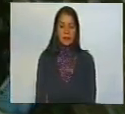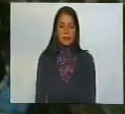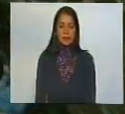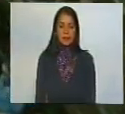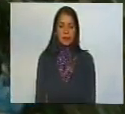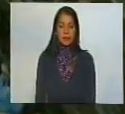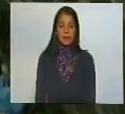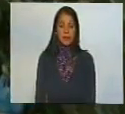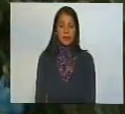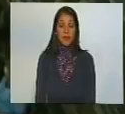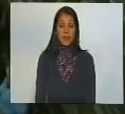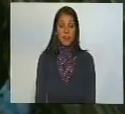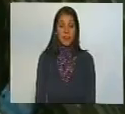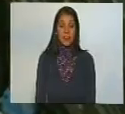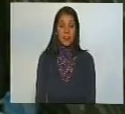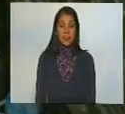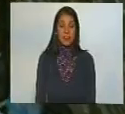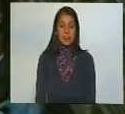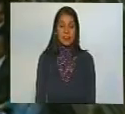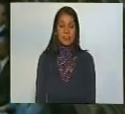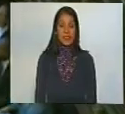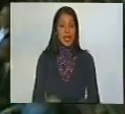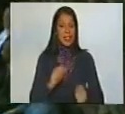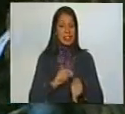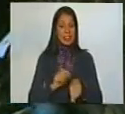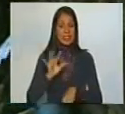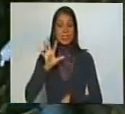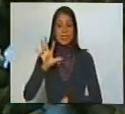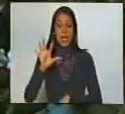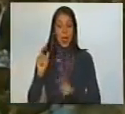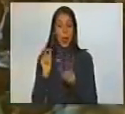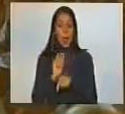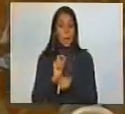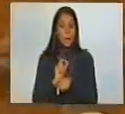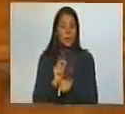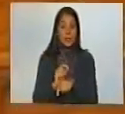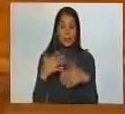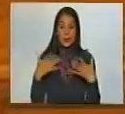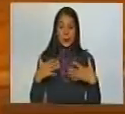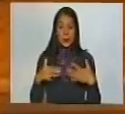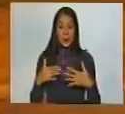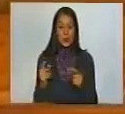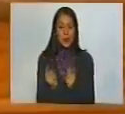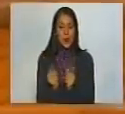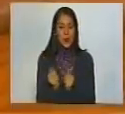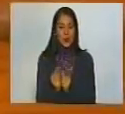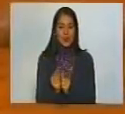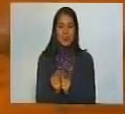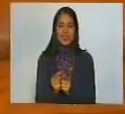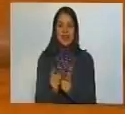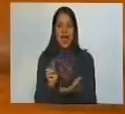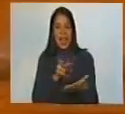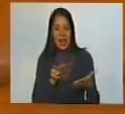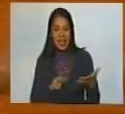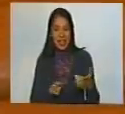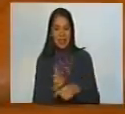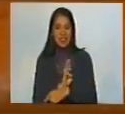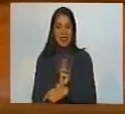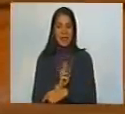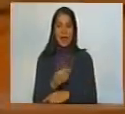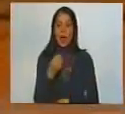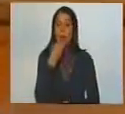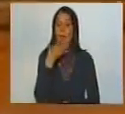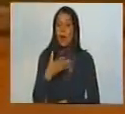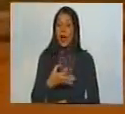Ya me pusieron aquí que mi intervención tiene que durar 5 minutos. Estoy leyendo ya aquí esto. Bueno, buenas